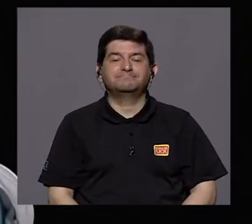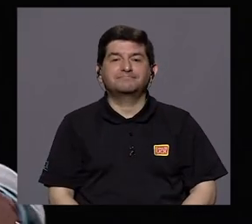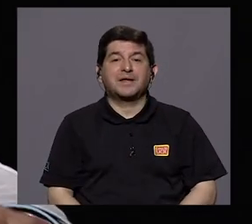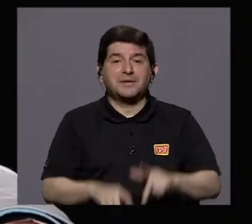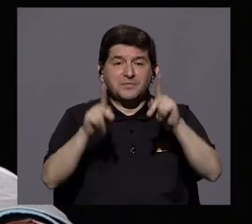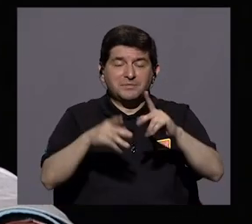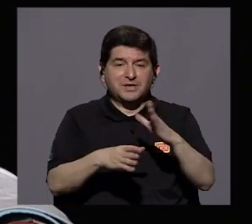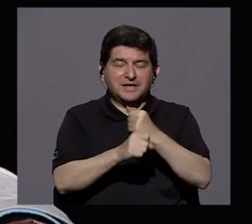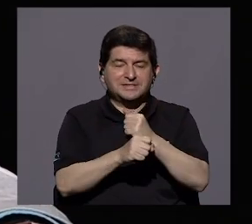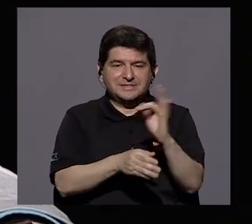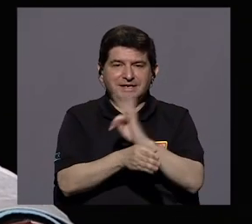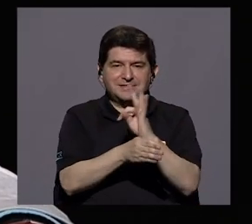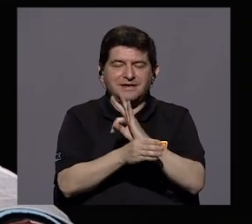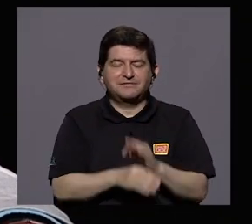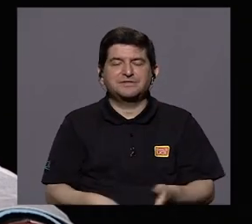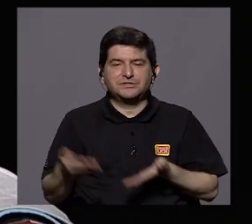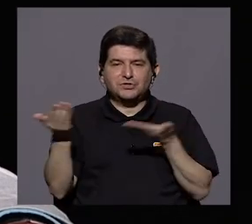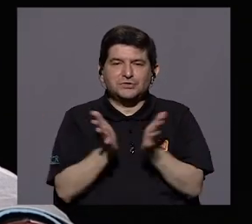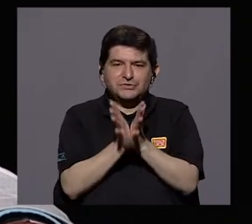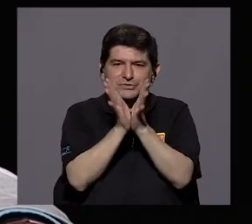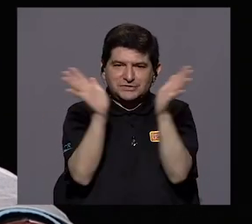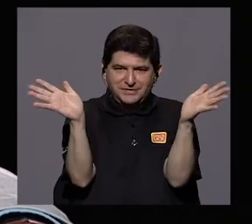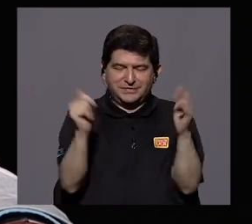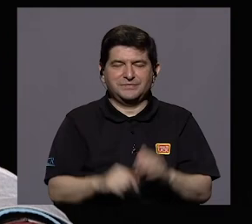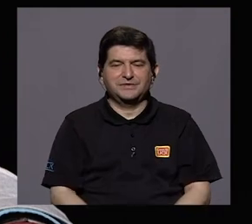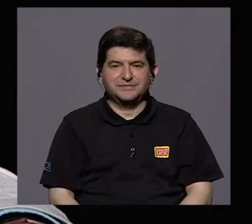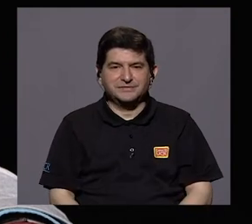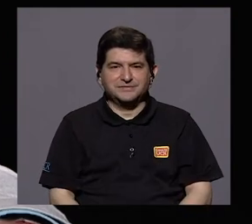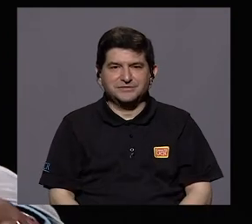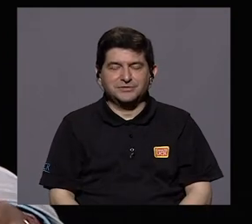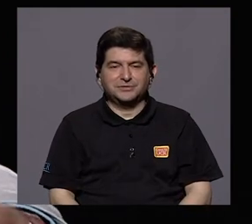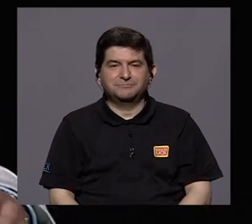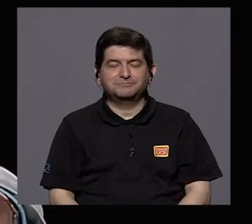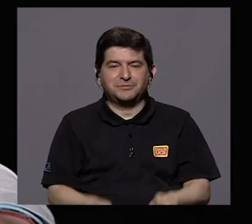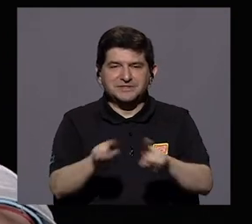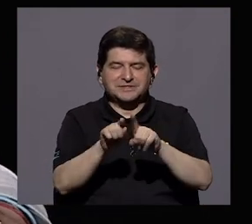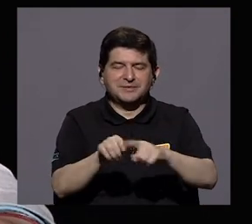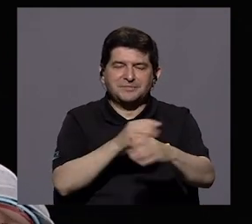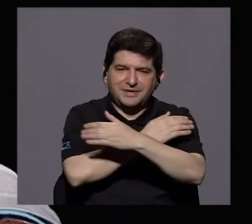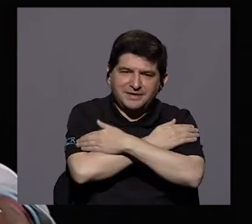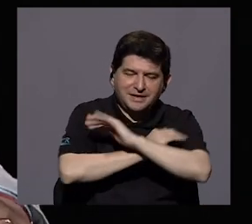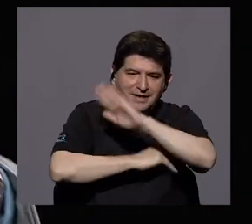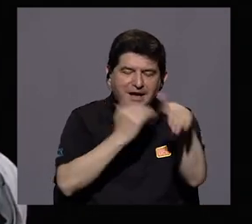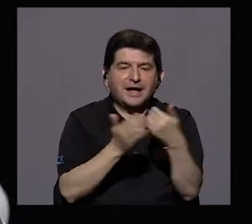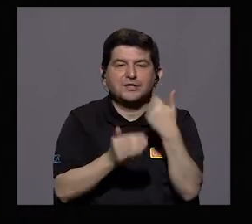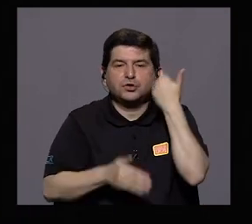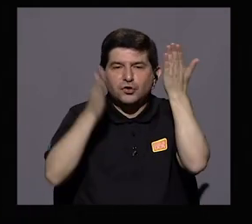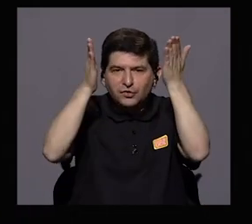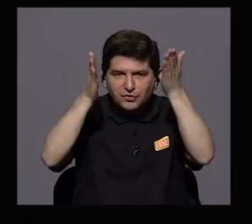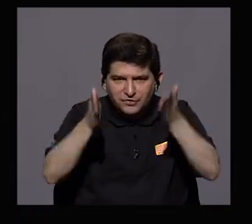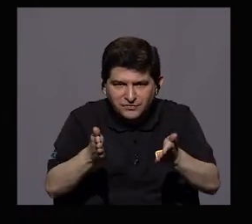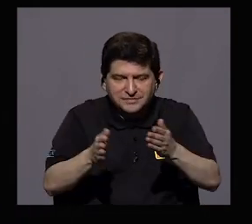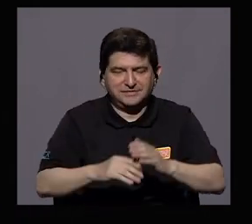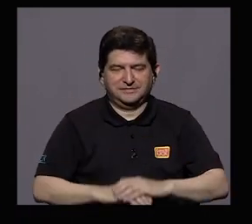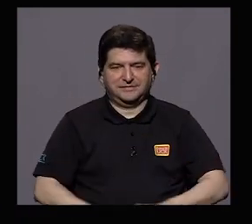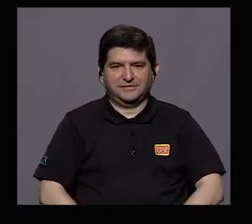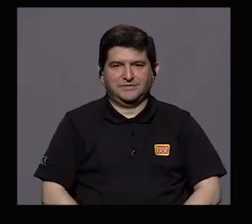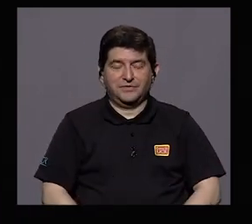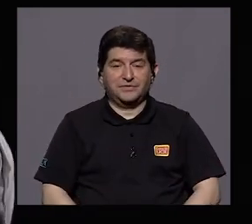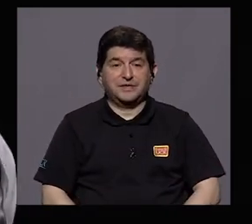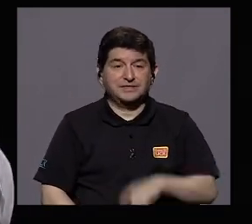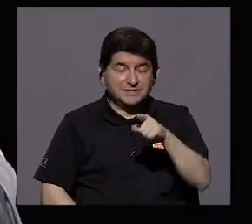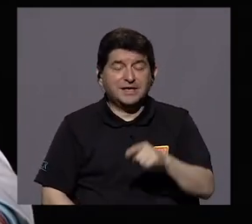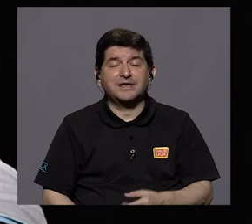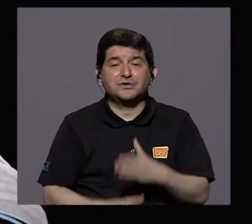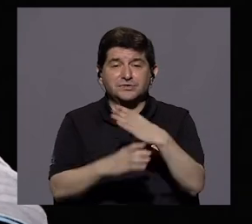los que hacemos televisión de servicio público, debemos de enviarle un abrazo sincero a todos los facilitadores y las facilitadoras que